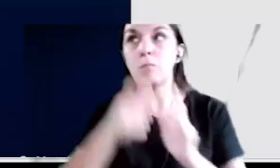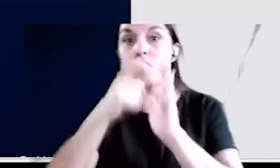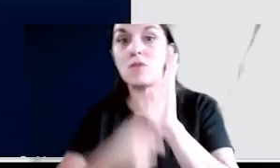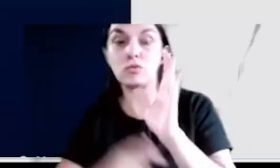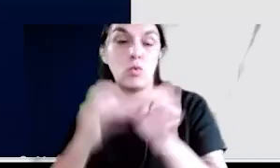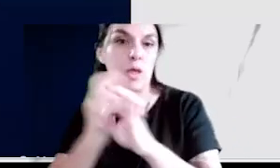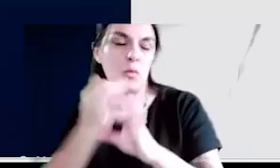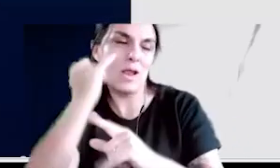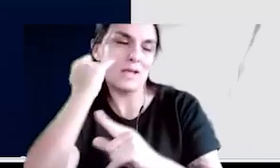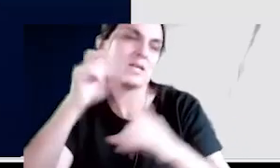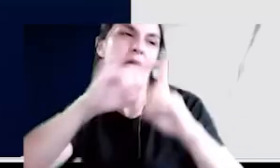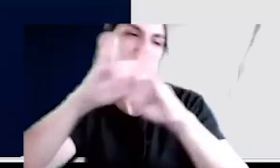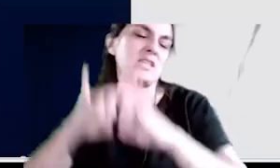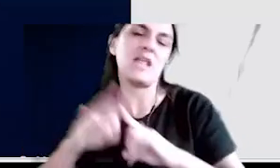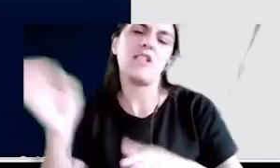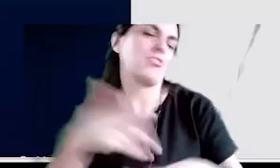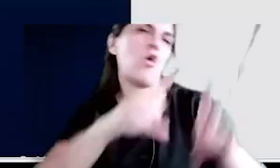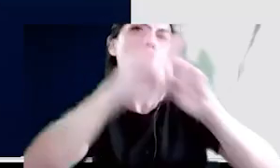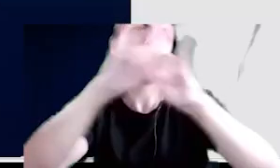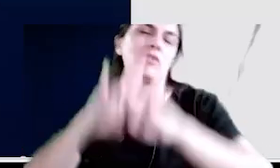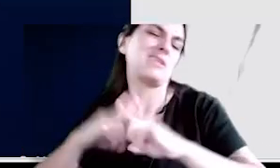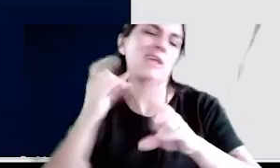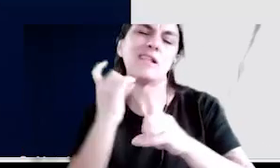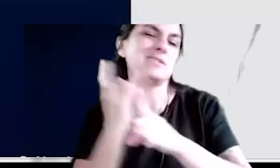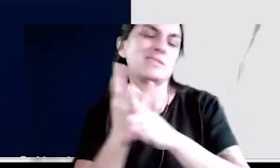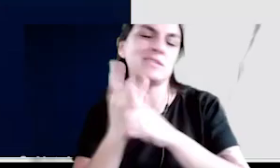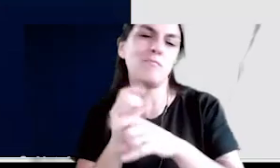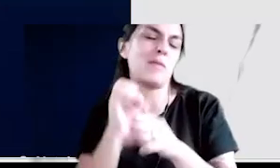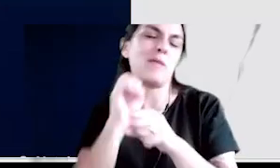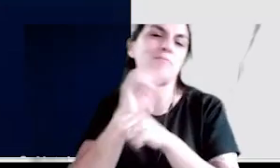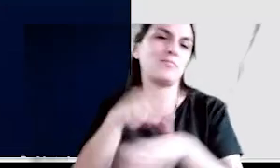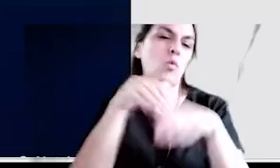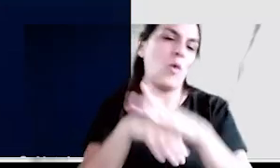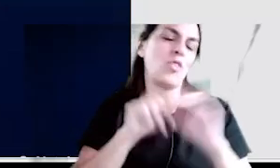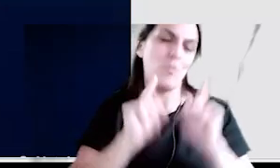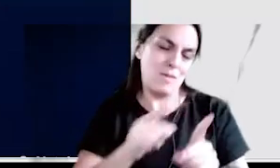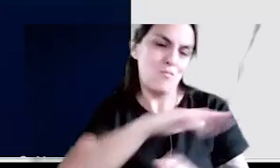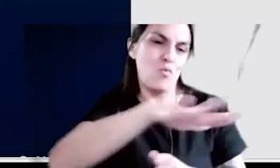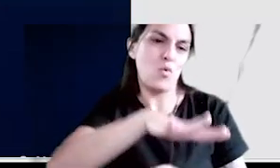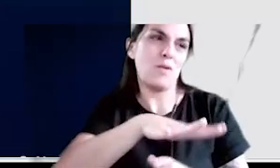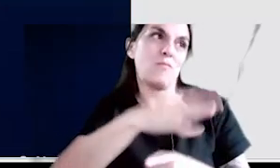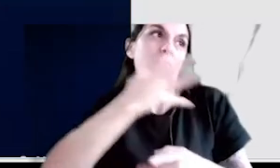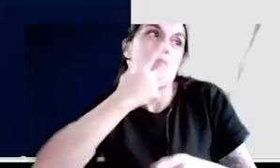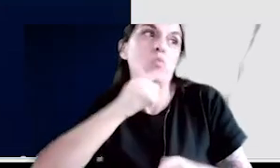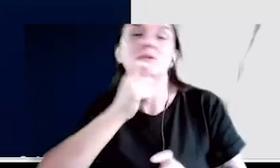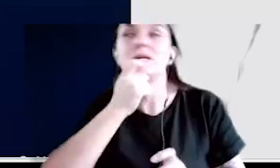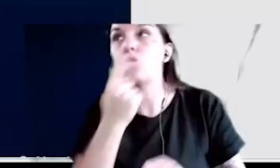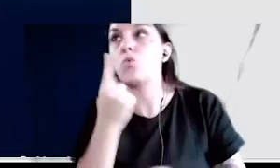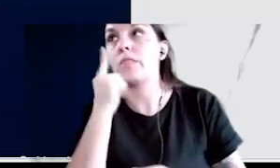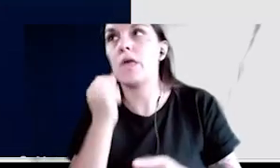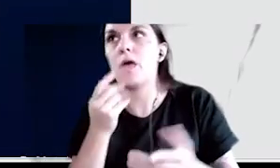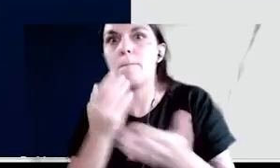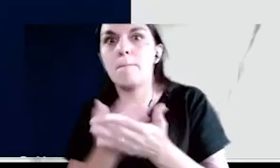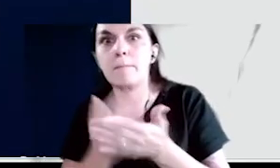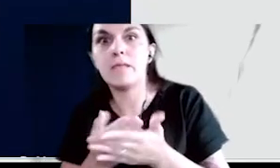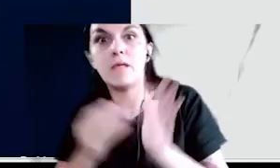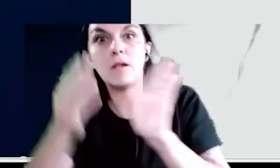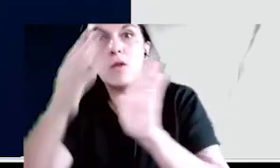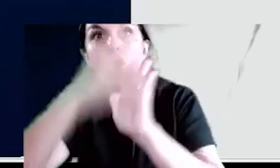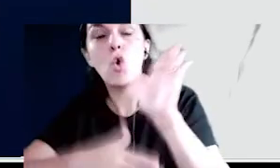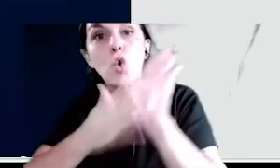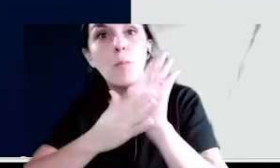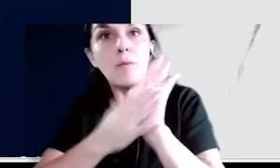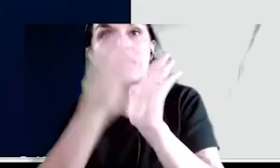viene digital, entonces todo lo que voy cargando lo mando a ese chat porque quiero ser prolija por si algún día me piden alguna comprobante de